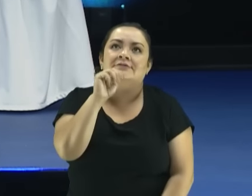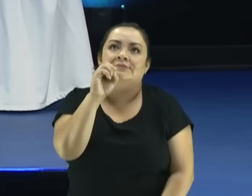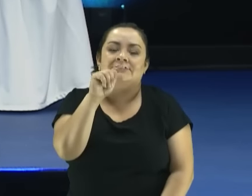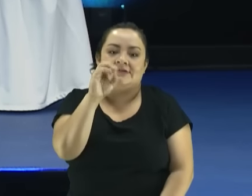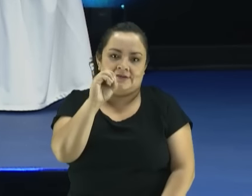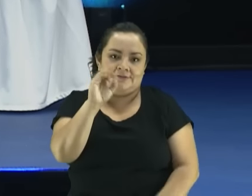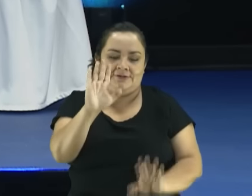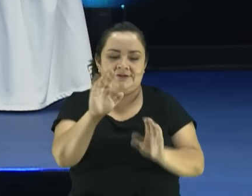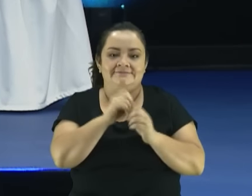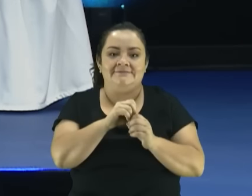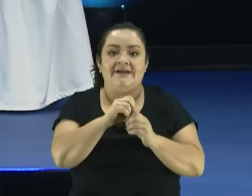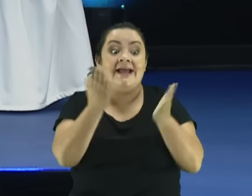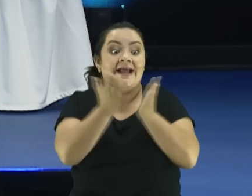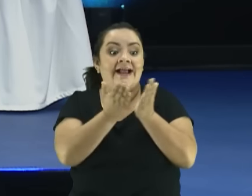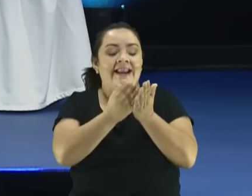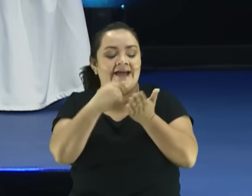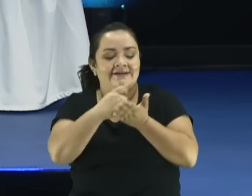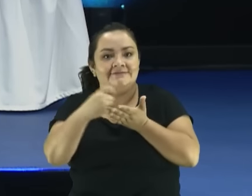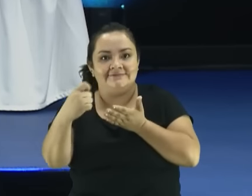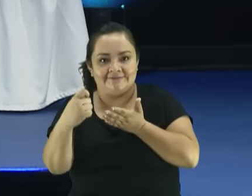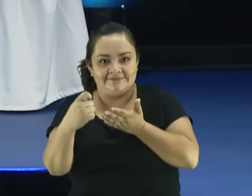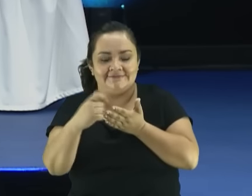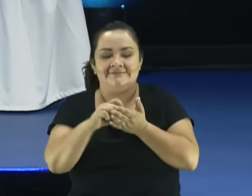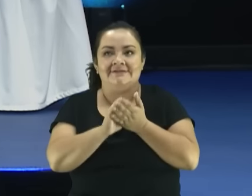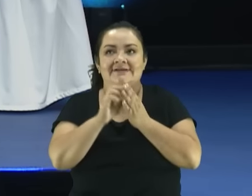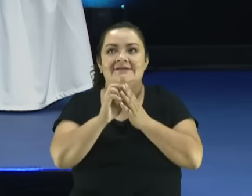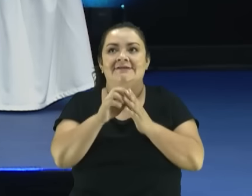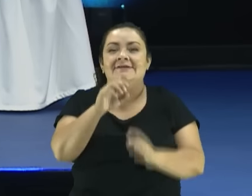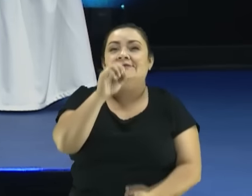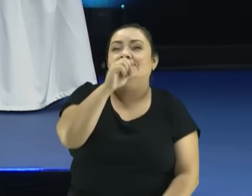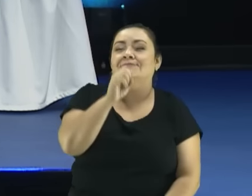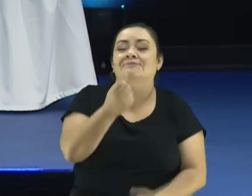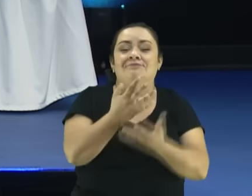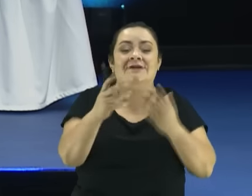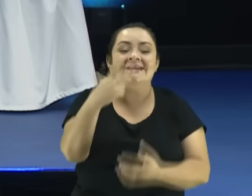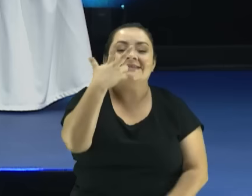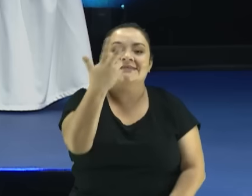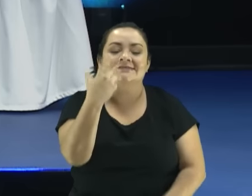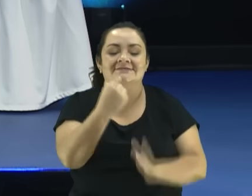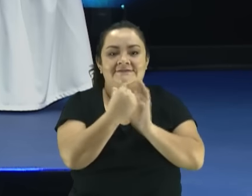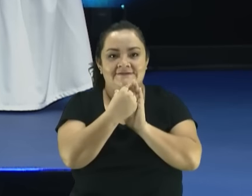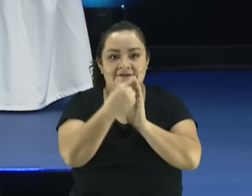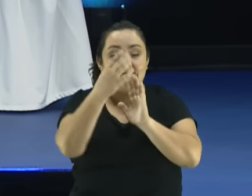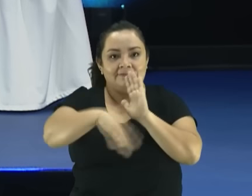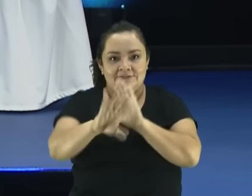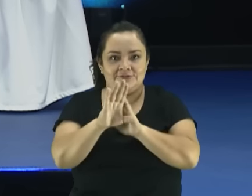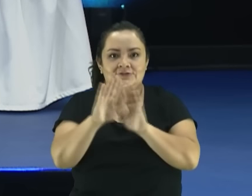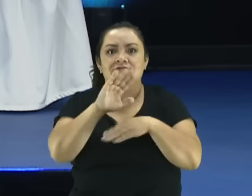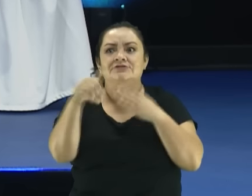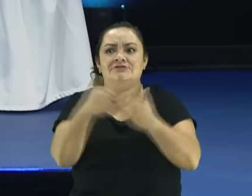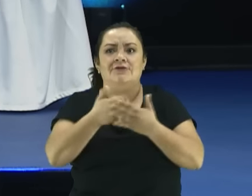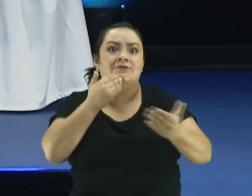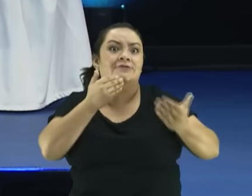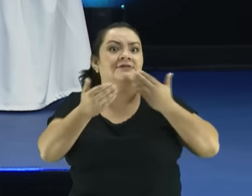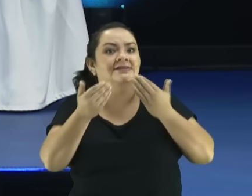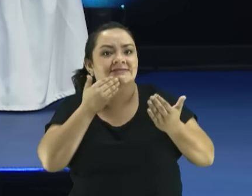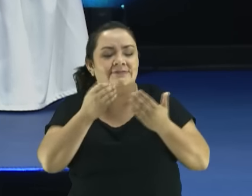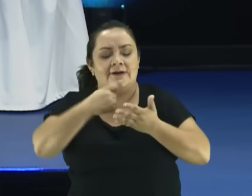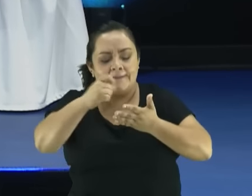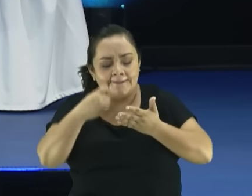versículos en esos 113 versículos suman 2,269 palabras y todo lo que se estaba diciendo era que